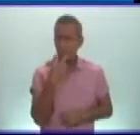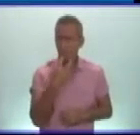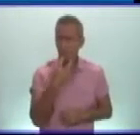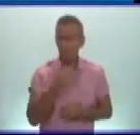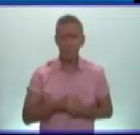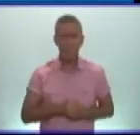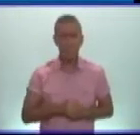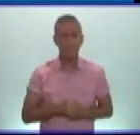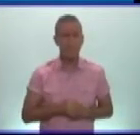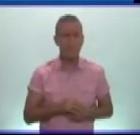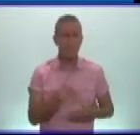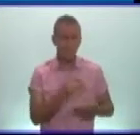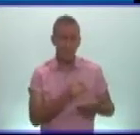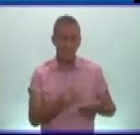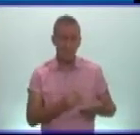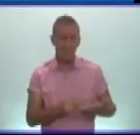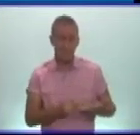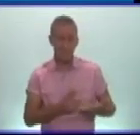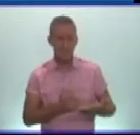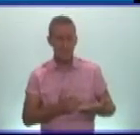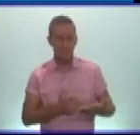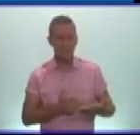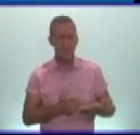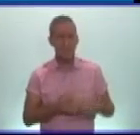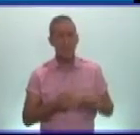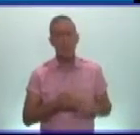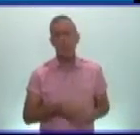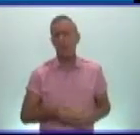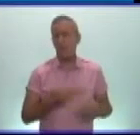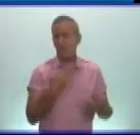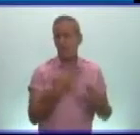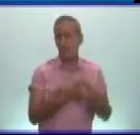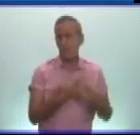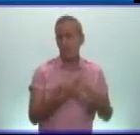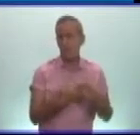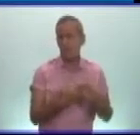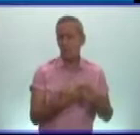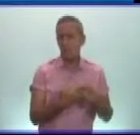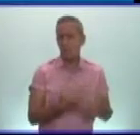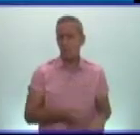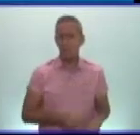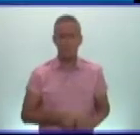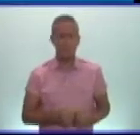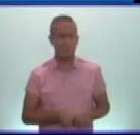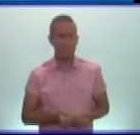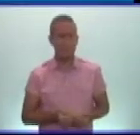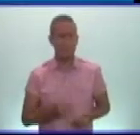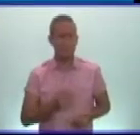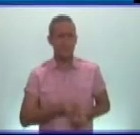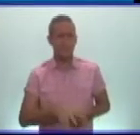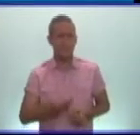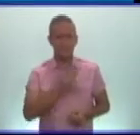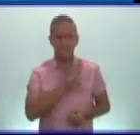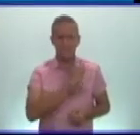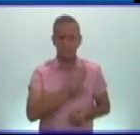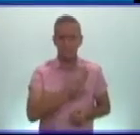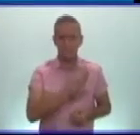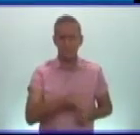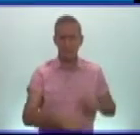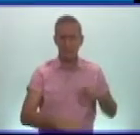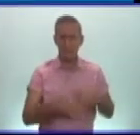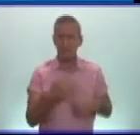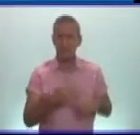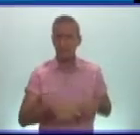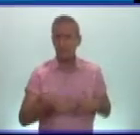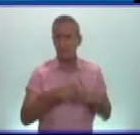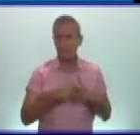la carta se evidencia gran confianza entre Bernarda y el presidente. En la carta se emplea un